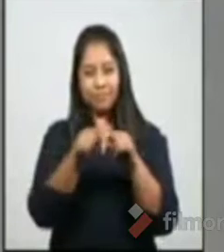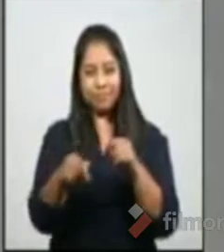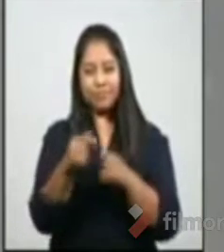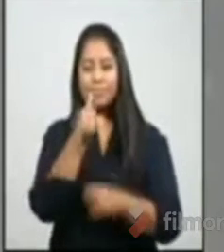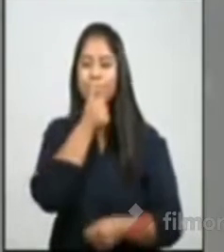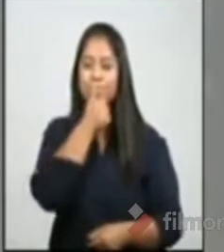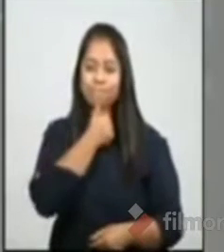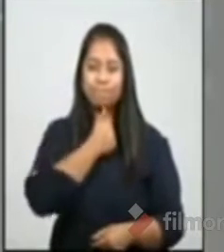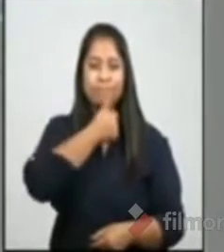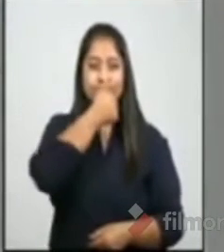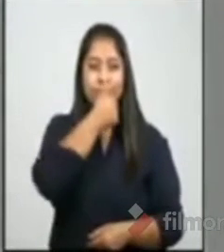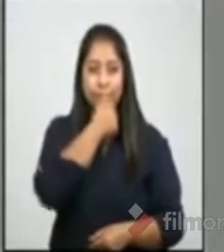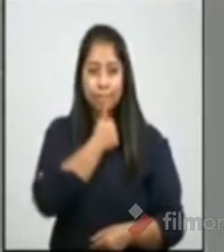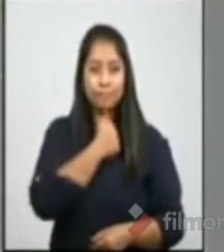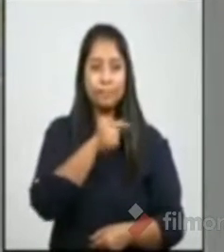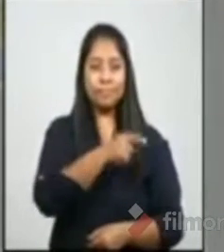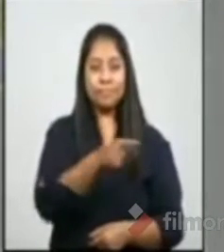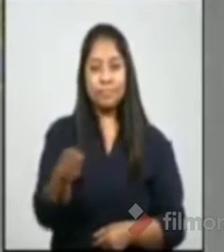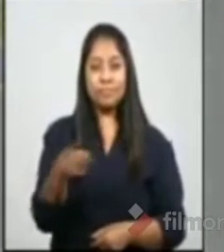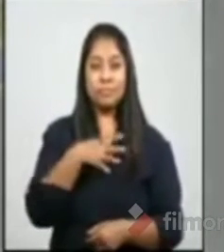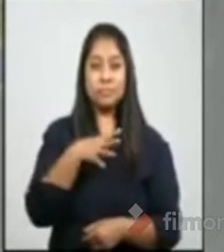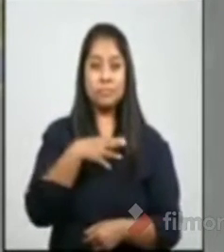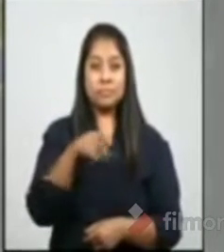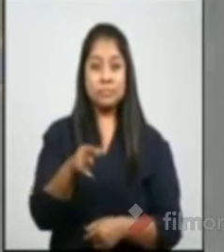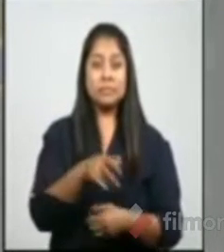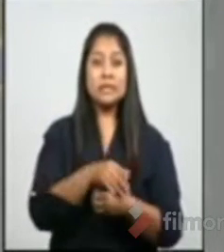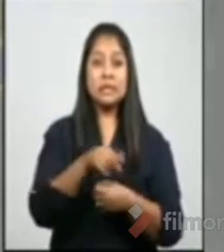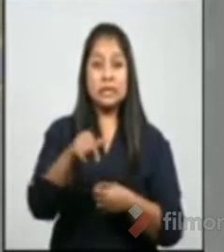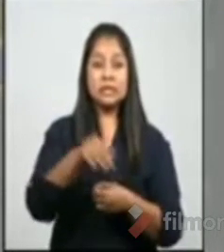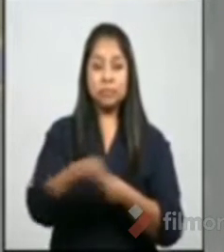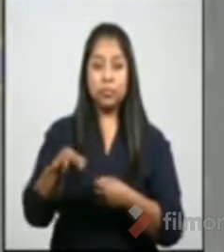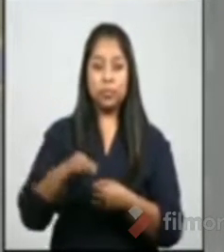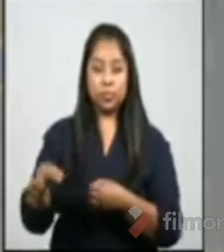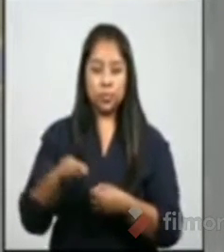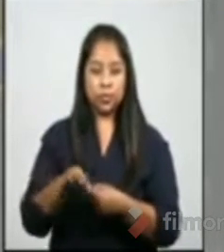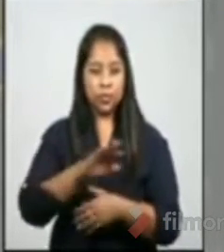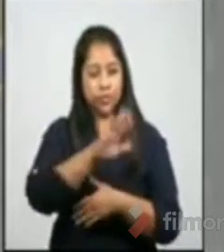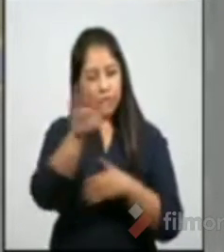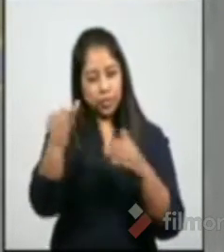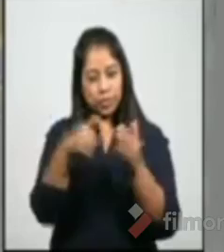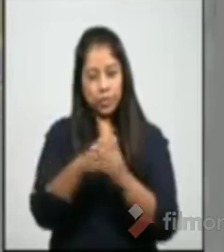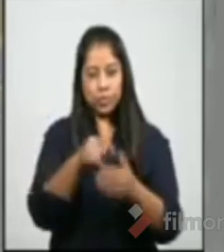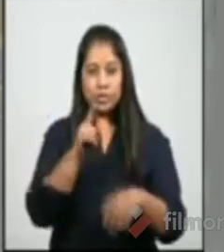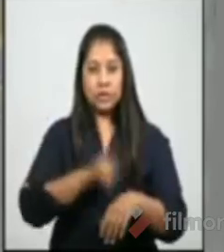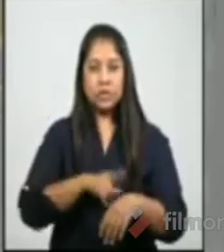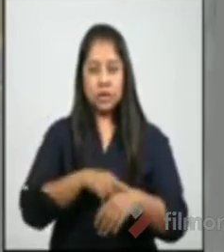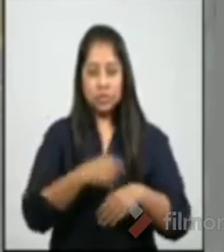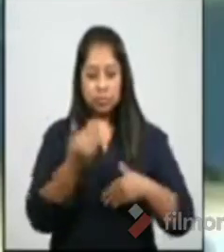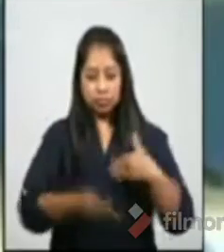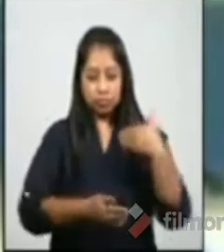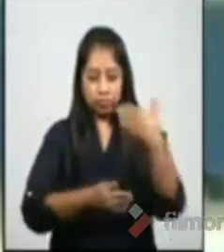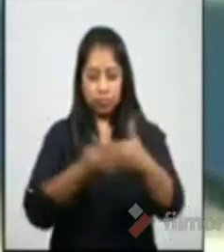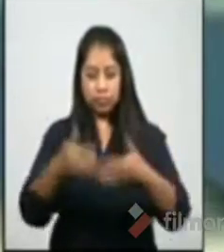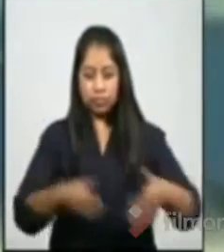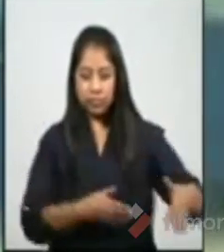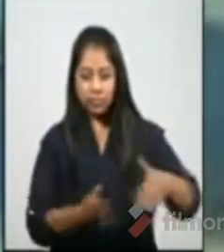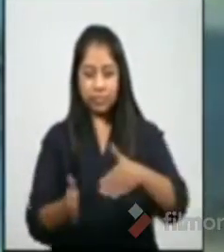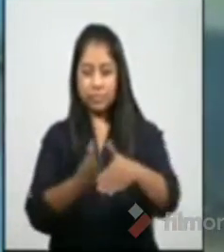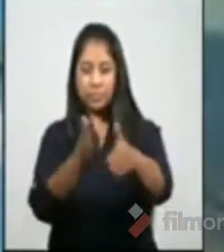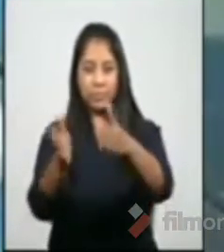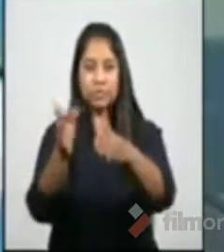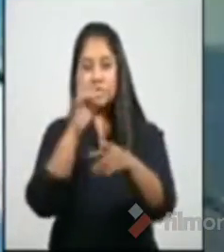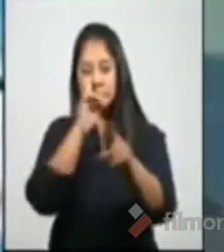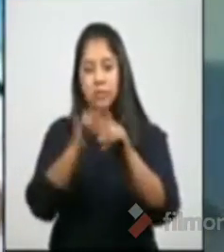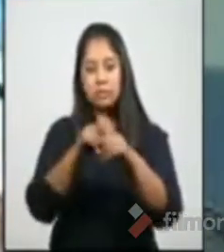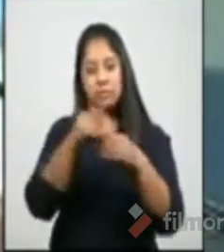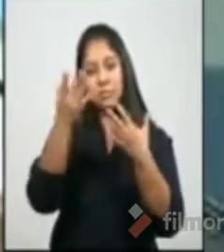los de San Miguelito en todos los tramos que llevamos a cabo con los paros, también